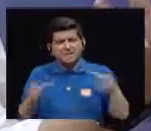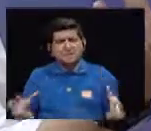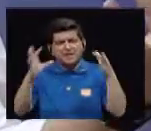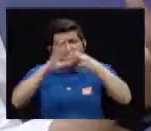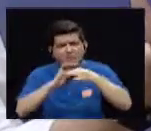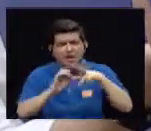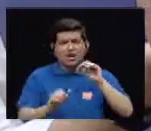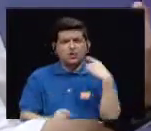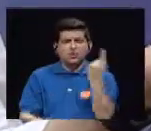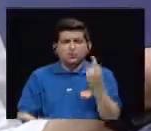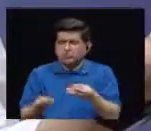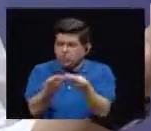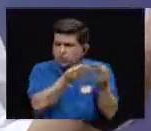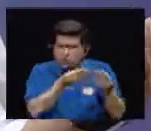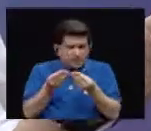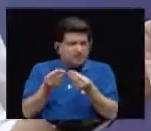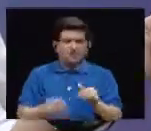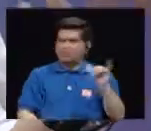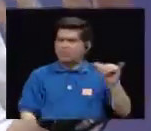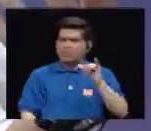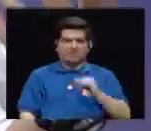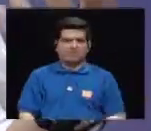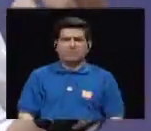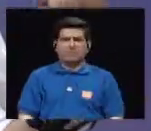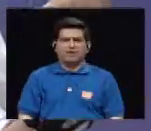que nos une, no solamente territorial, sino también